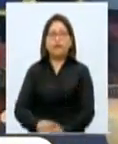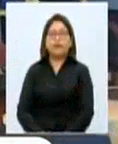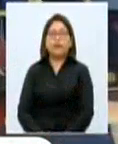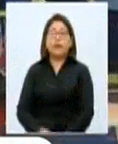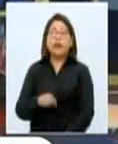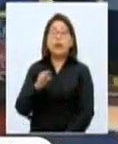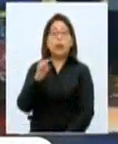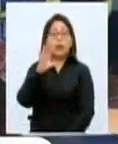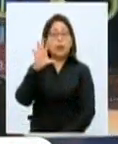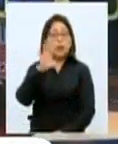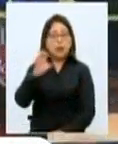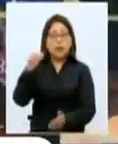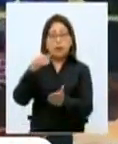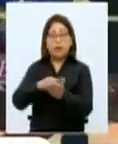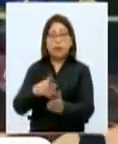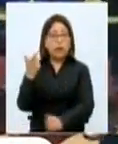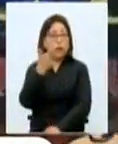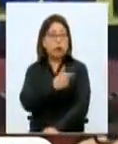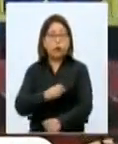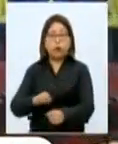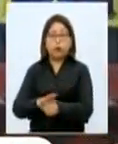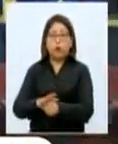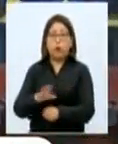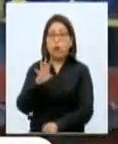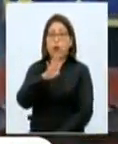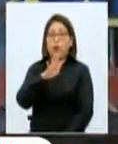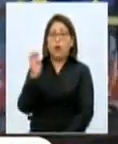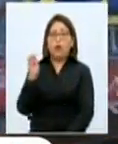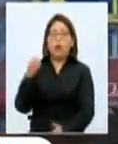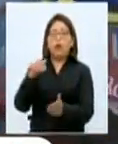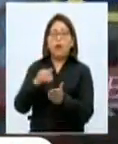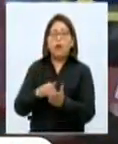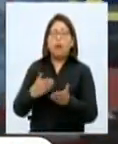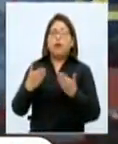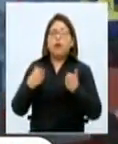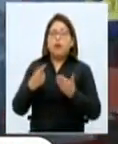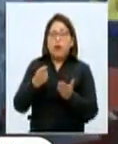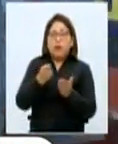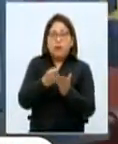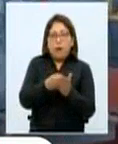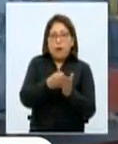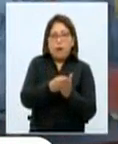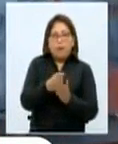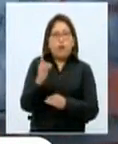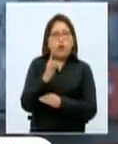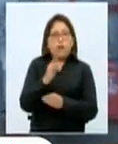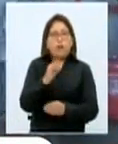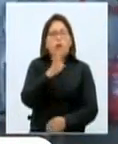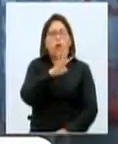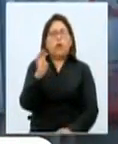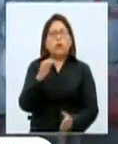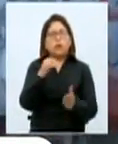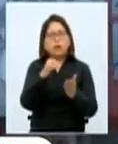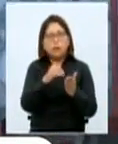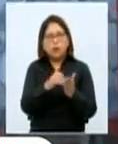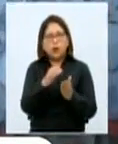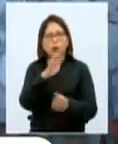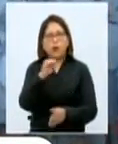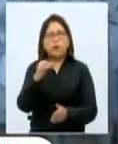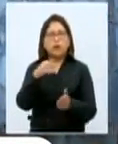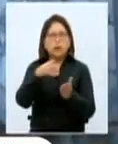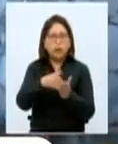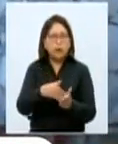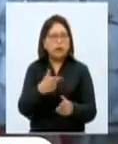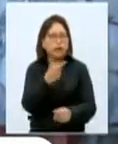Estas 500.000 vacunas, 400.000 estamos comprando como país y vienen algo más en las